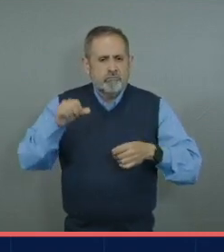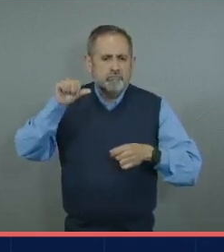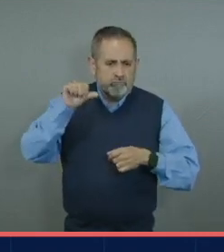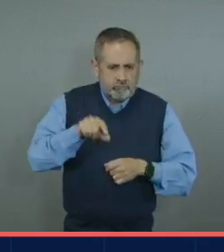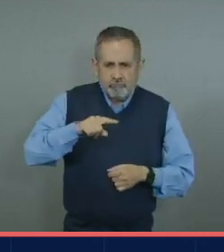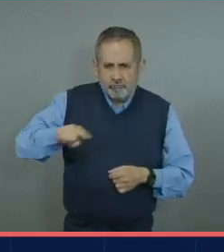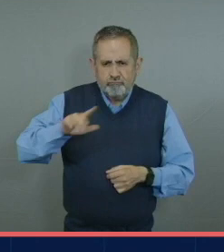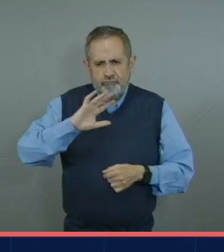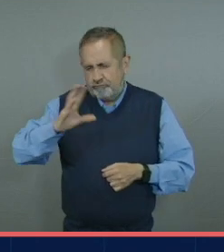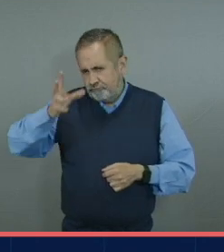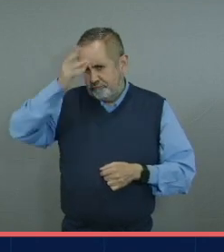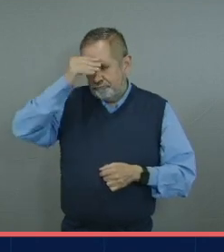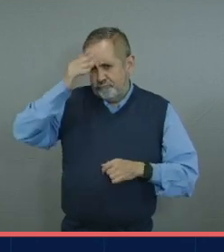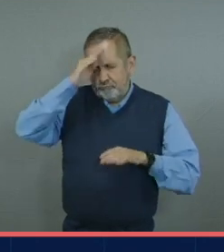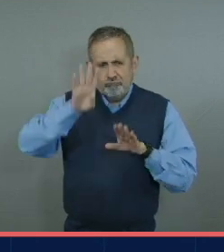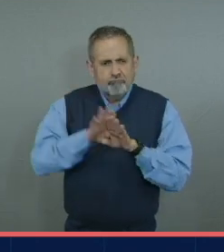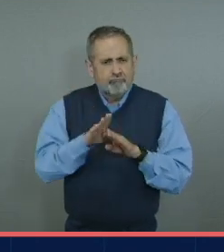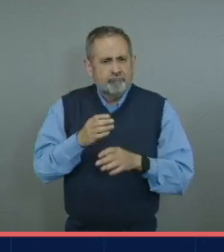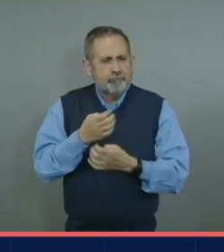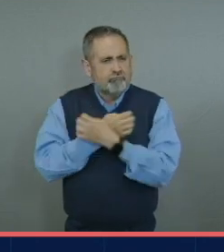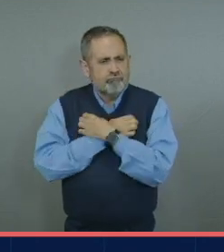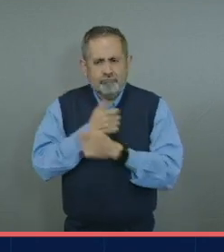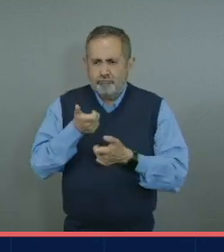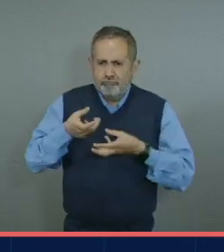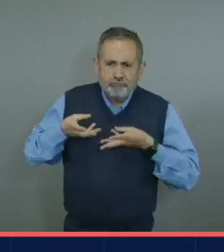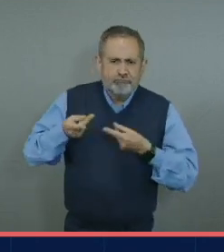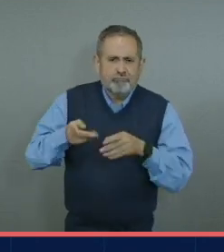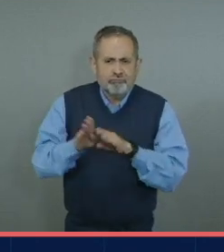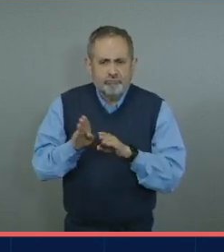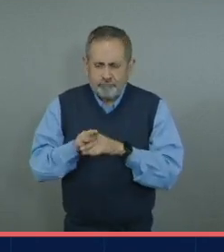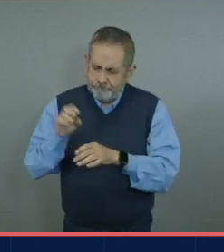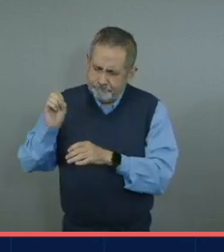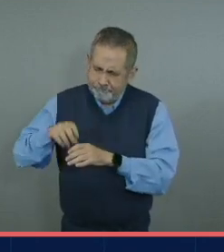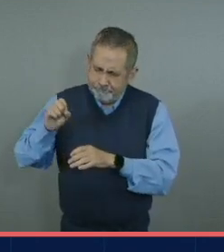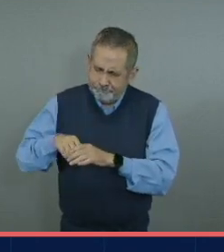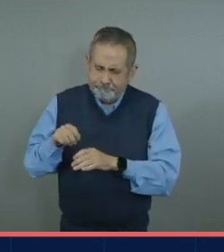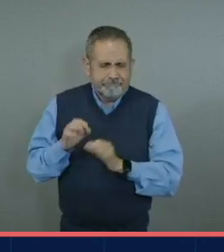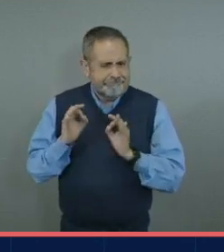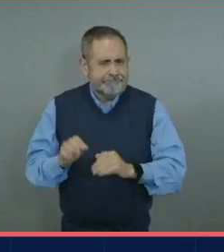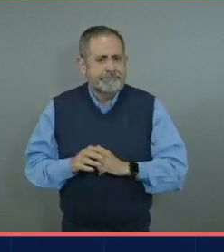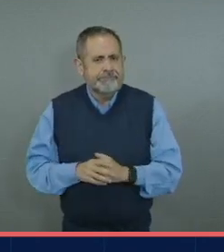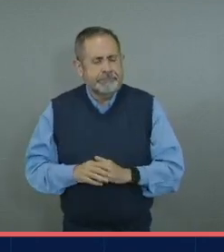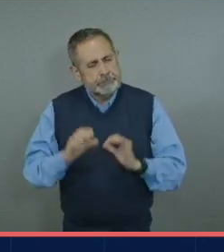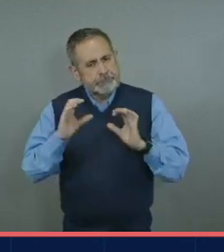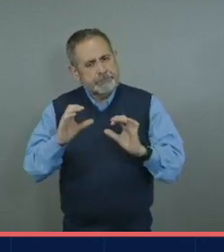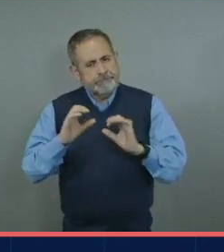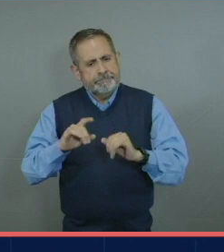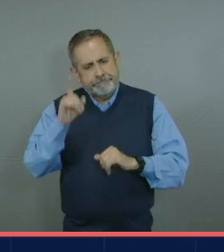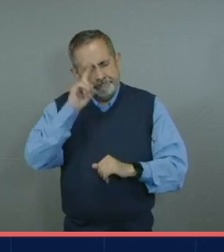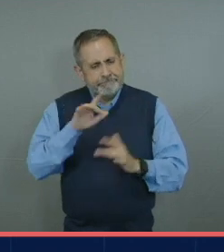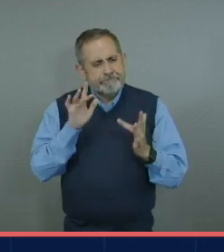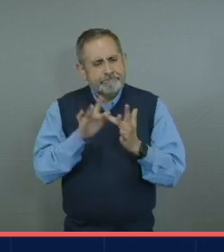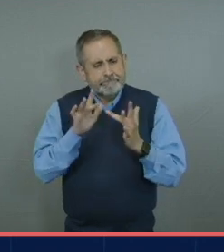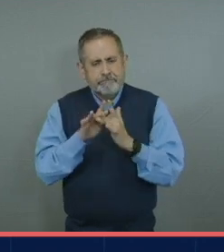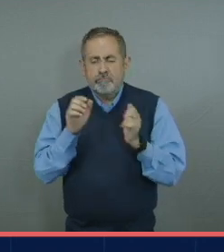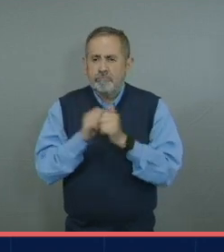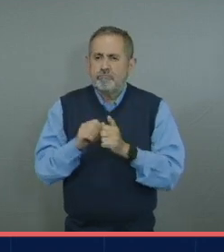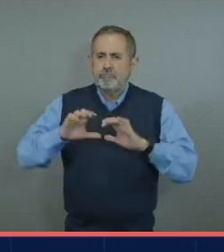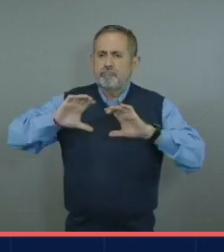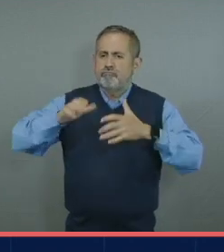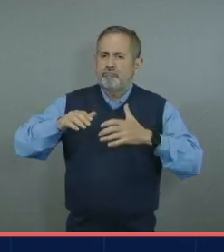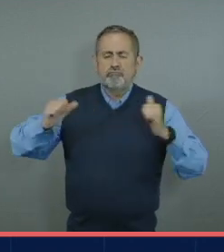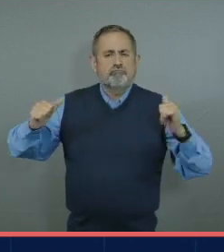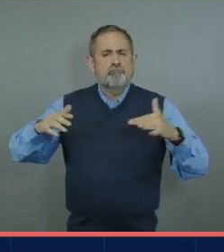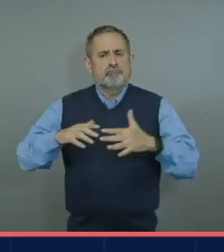ustedes aprendieron más de educación financiera. Gracias. Cuídense mucho y sigan muy pendientes de este encuentro